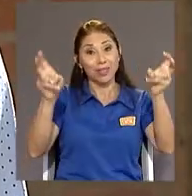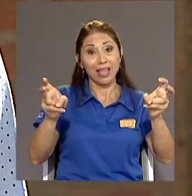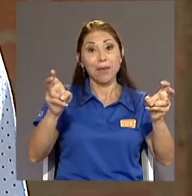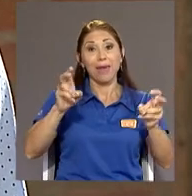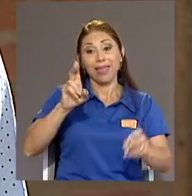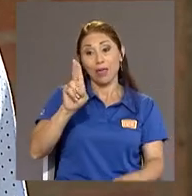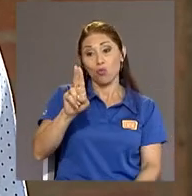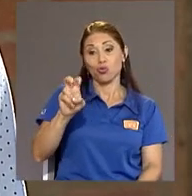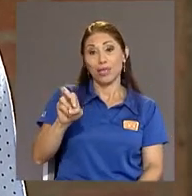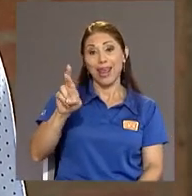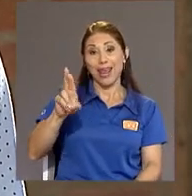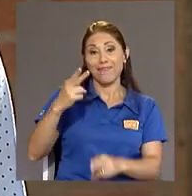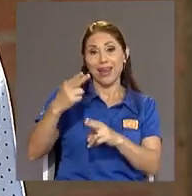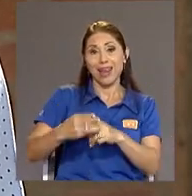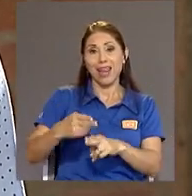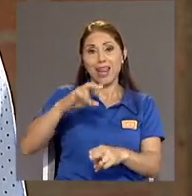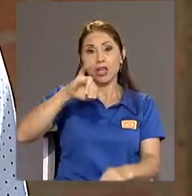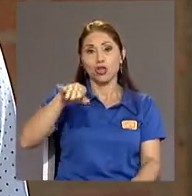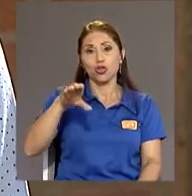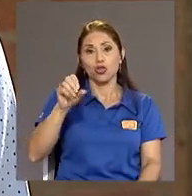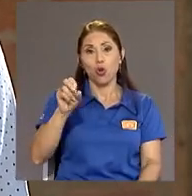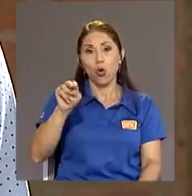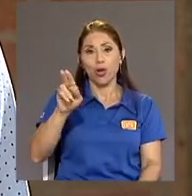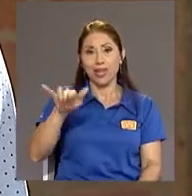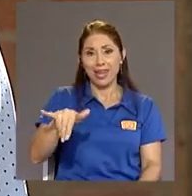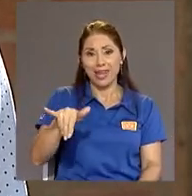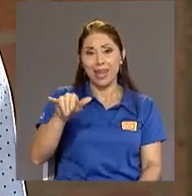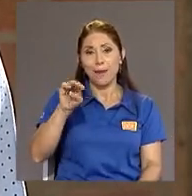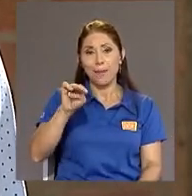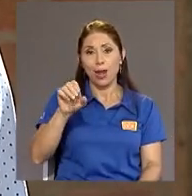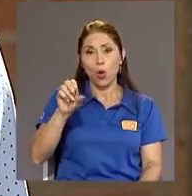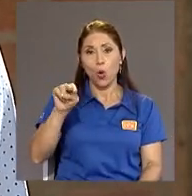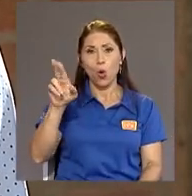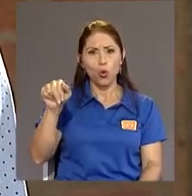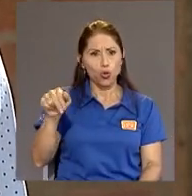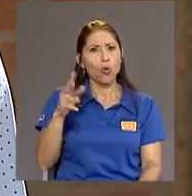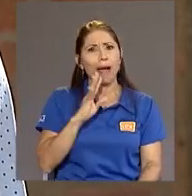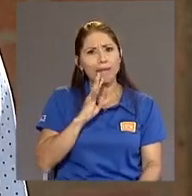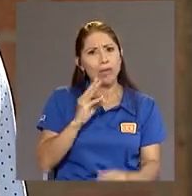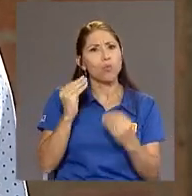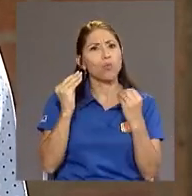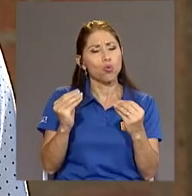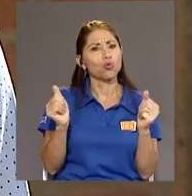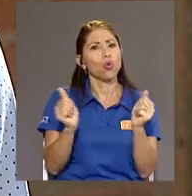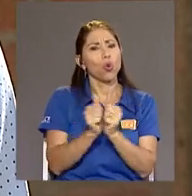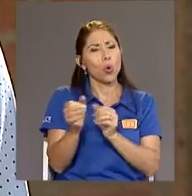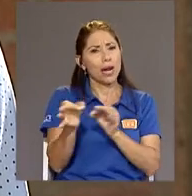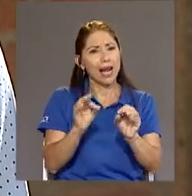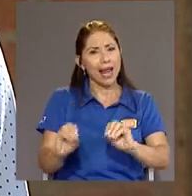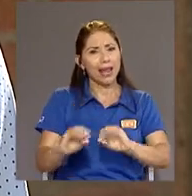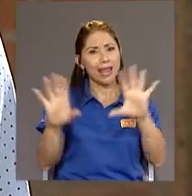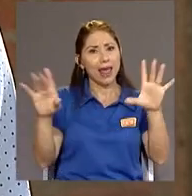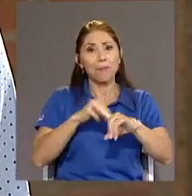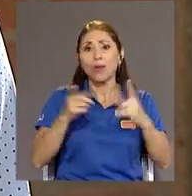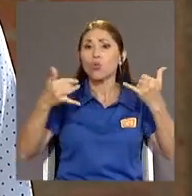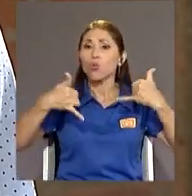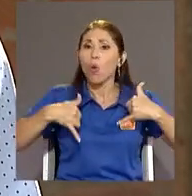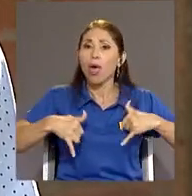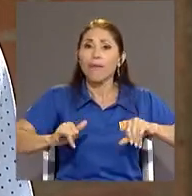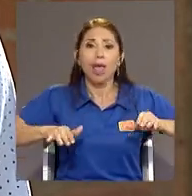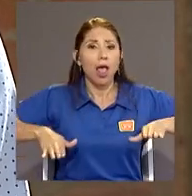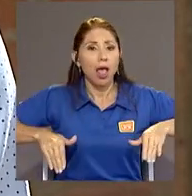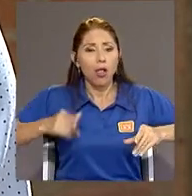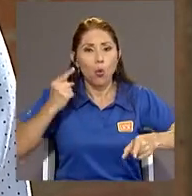UCR, ha abordado muchísimo y con mucha claridad, se sigue sin abordar correctamente. Entonces,